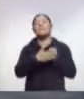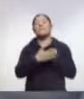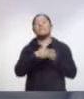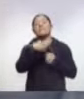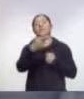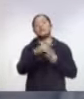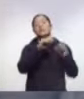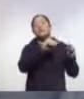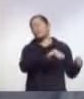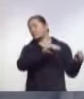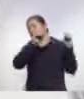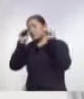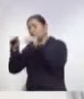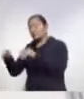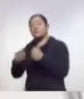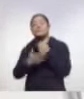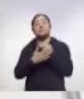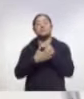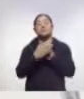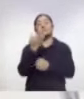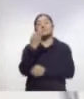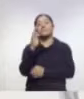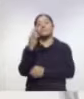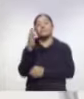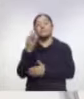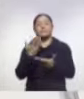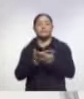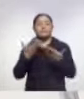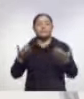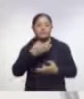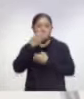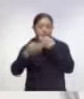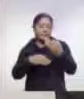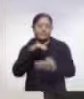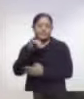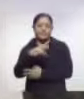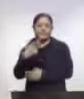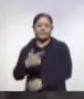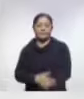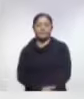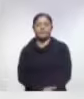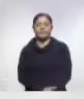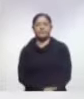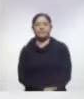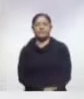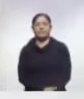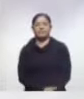comienza el próximo mes de febrero. Para Ahora Noticias, Marian Gómez.